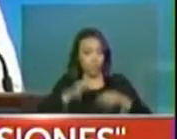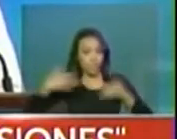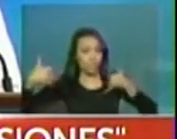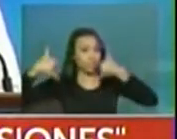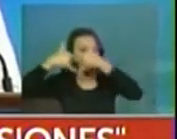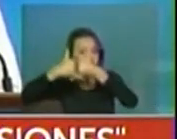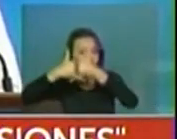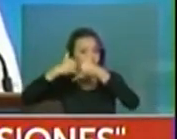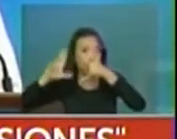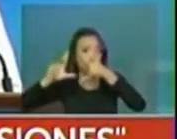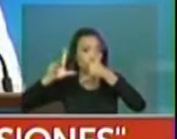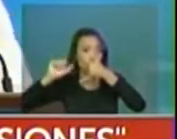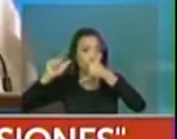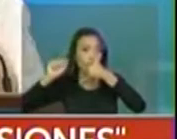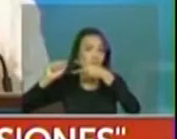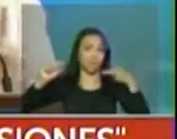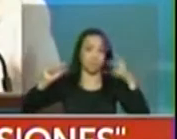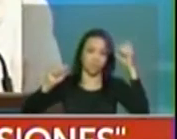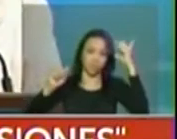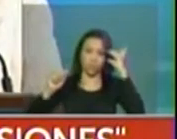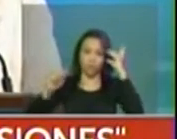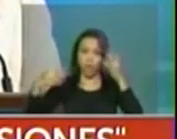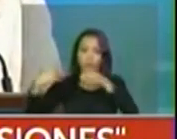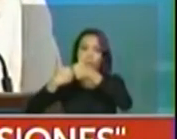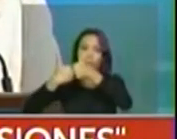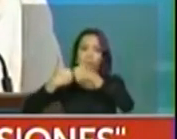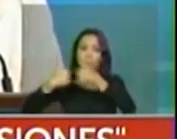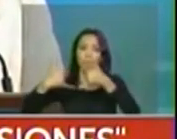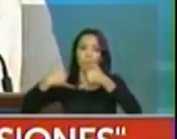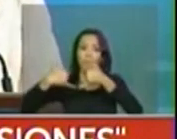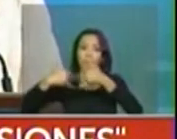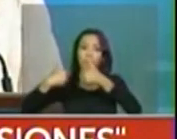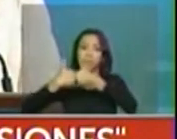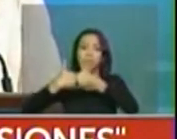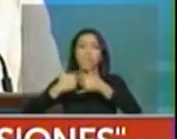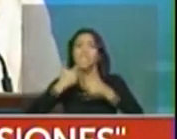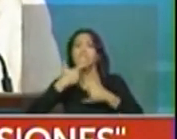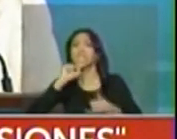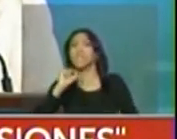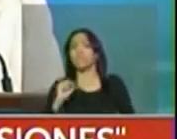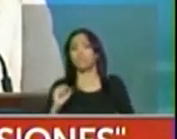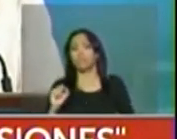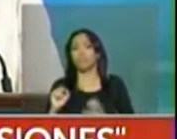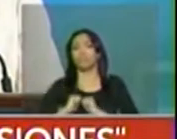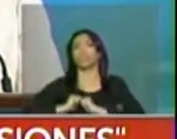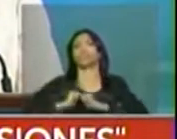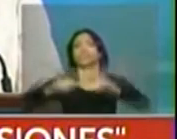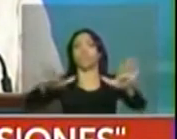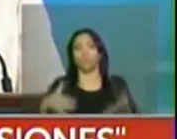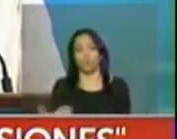da República. De esta denuncia que envuelve a la presidencia de la República. Nosotros queremos saber quién